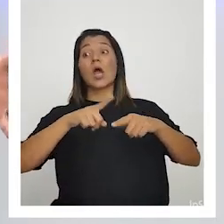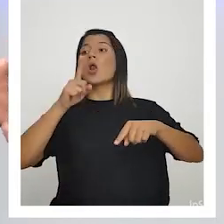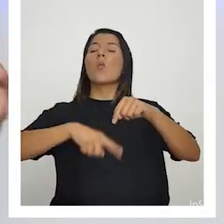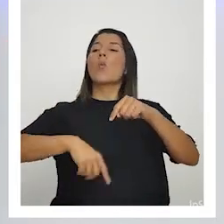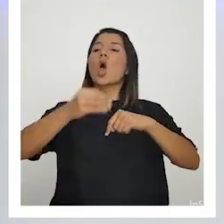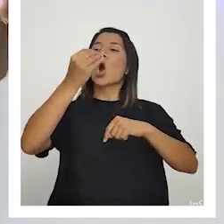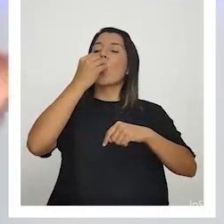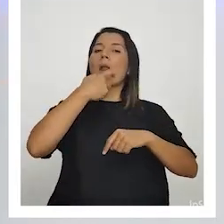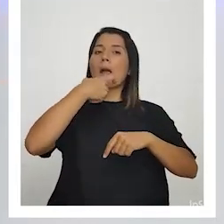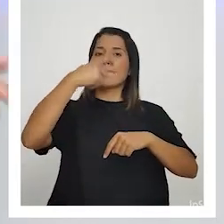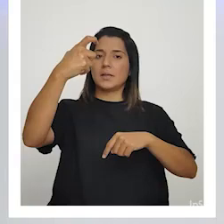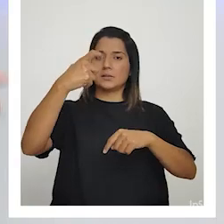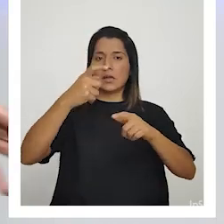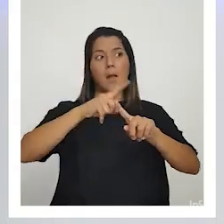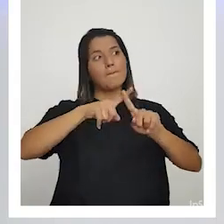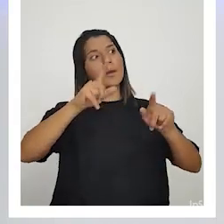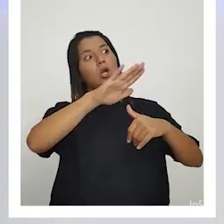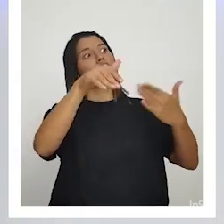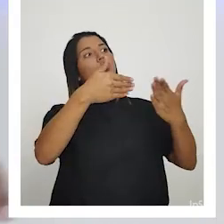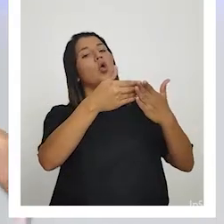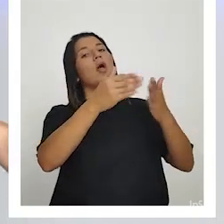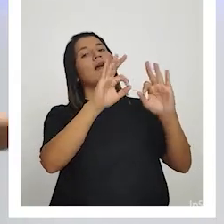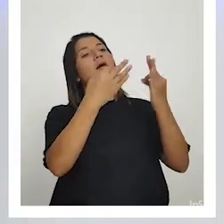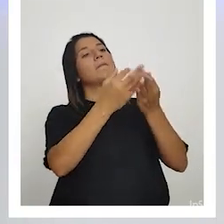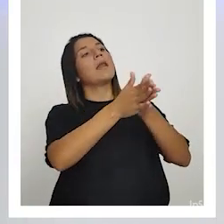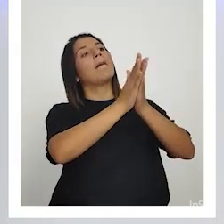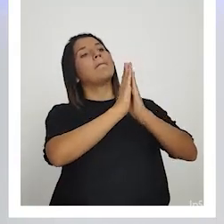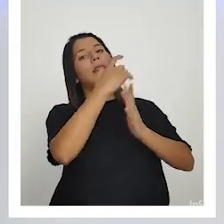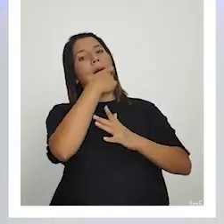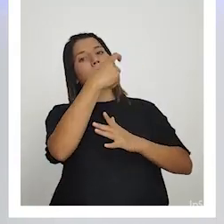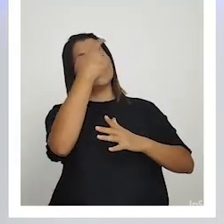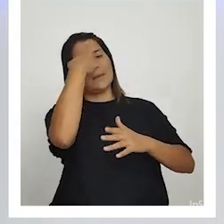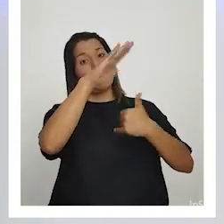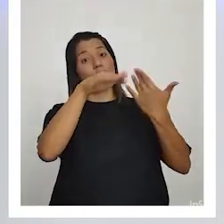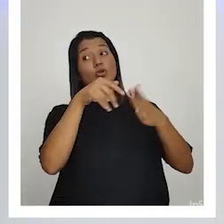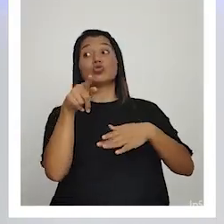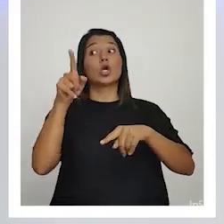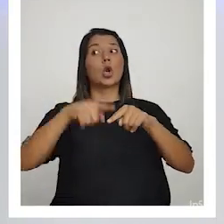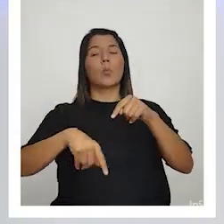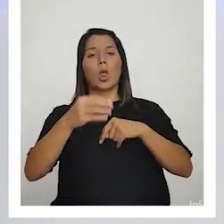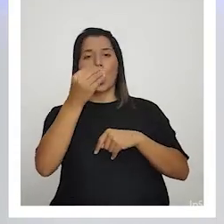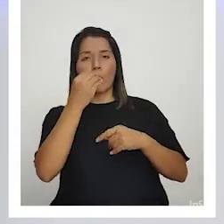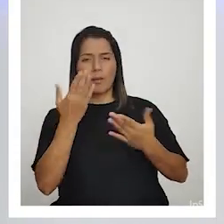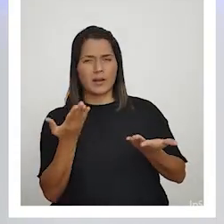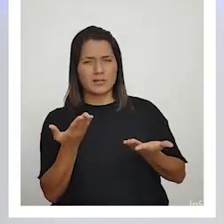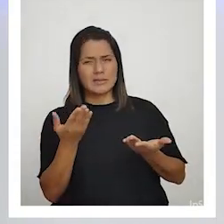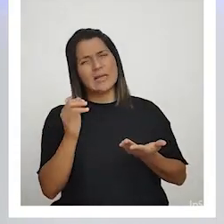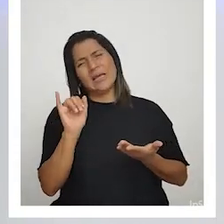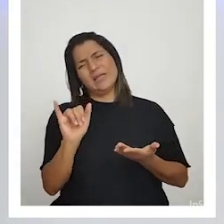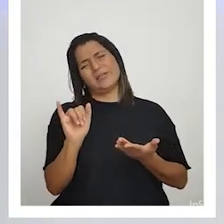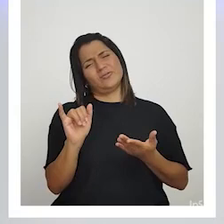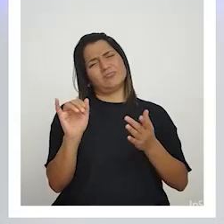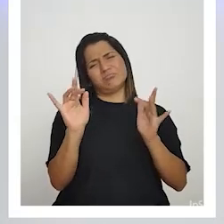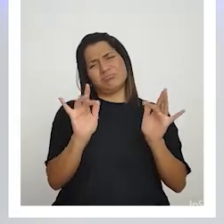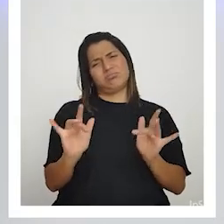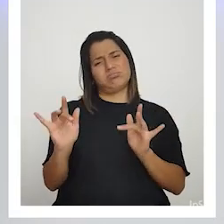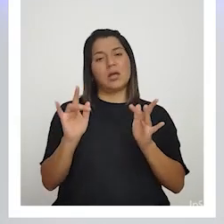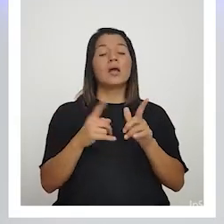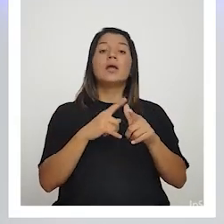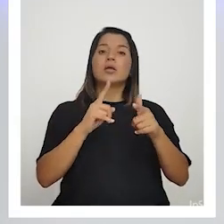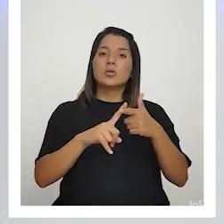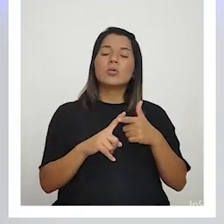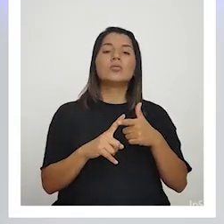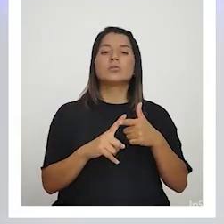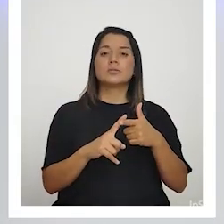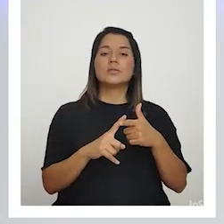pedir comida chatarra o pizza para todos y él no. Eso es muy ingrato en realidad. Sí se tiene que ver como